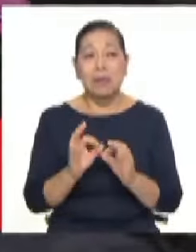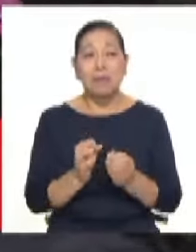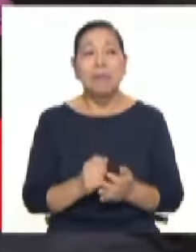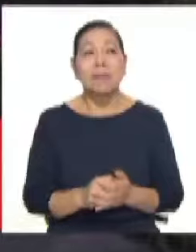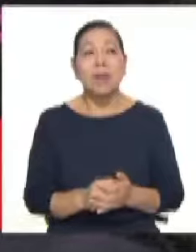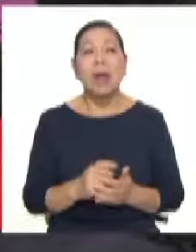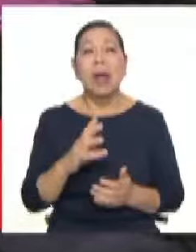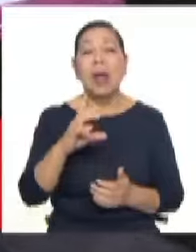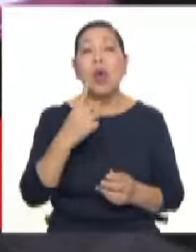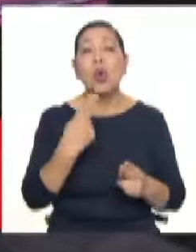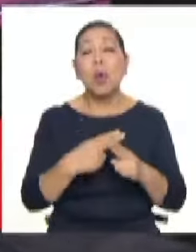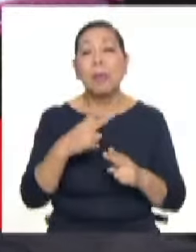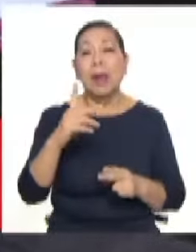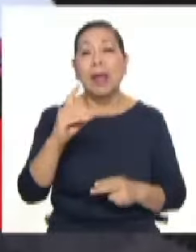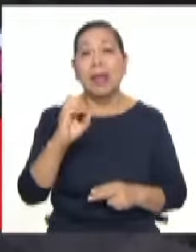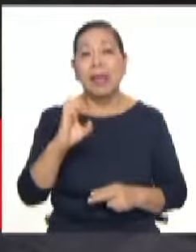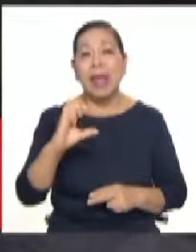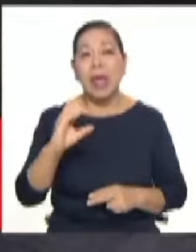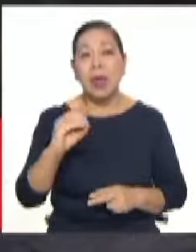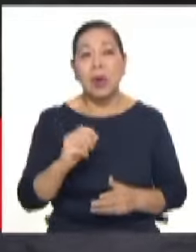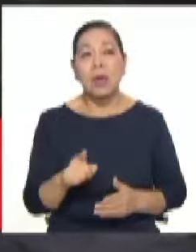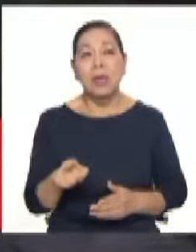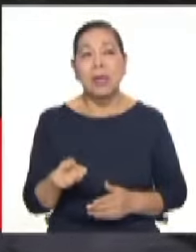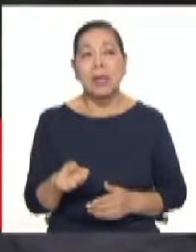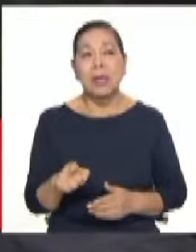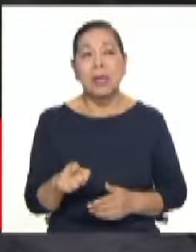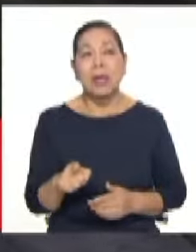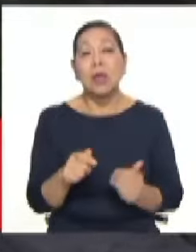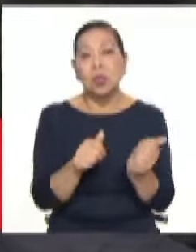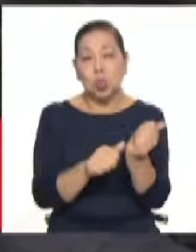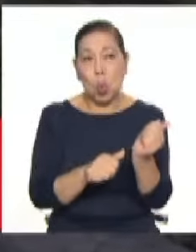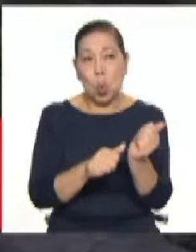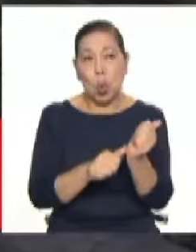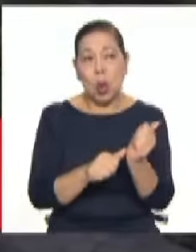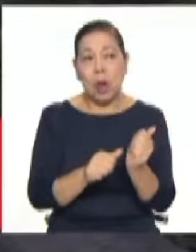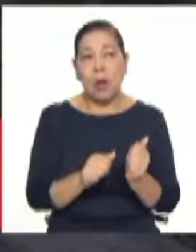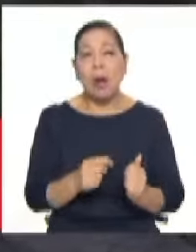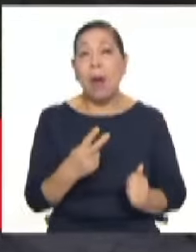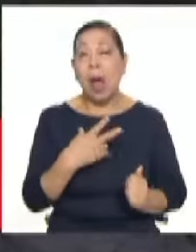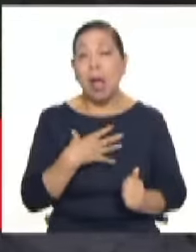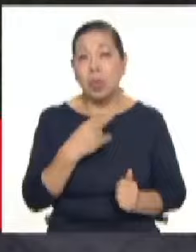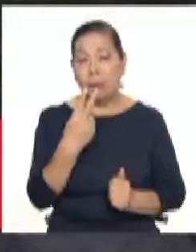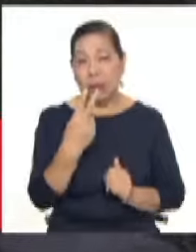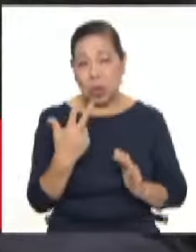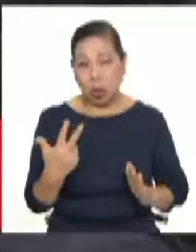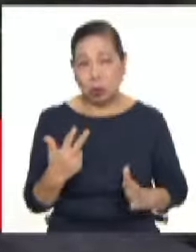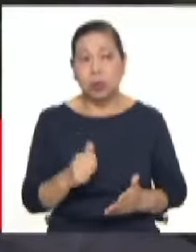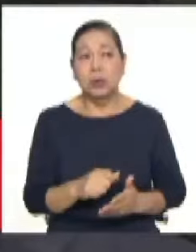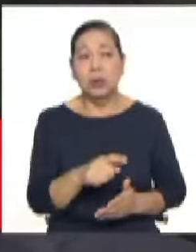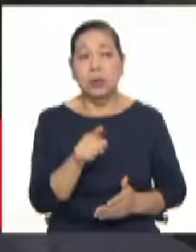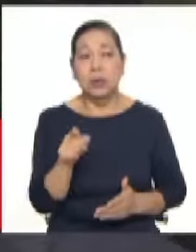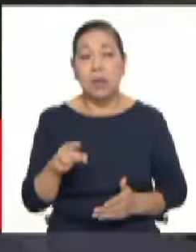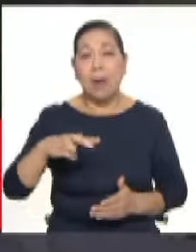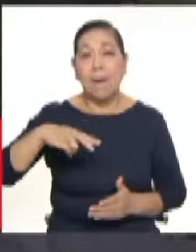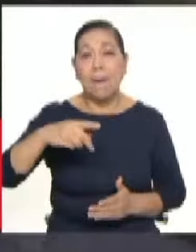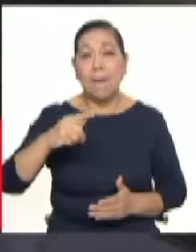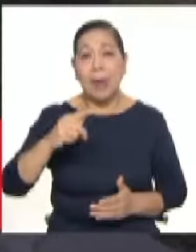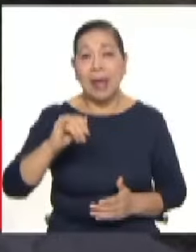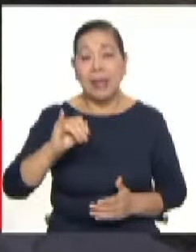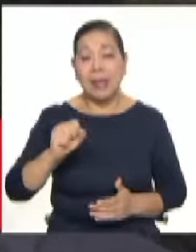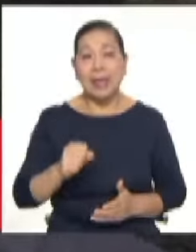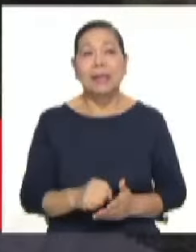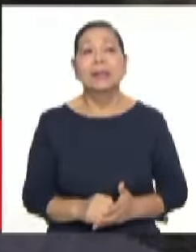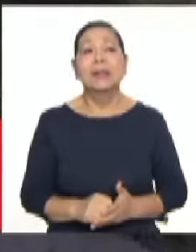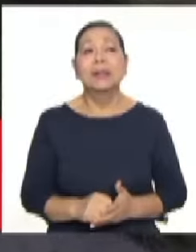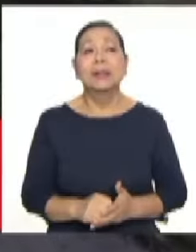familiares. Él es Diego Puma, él es el hermano de 28 años y él es Matías Valentín